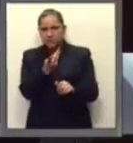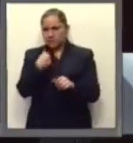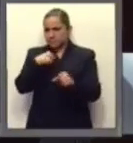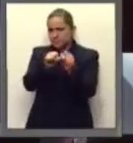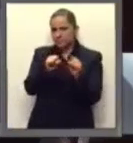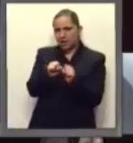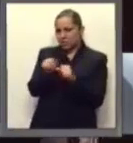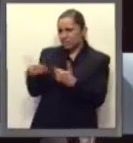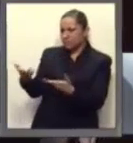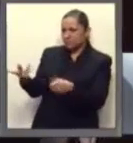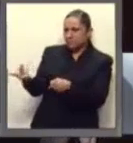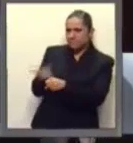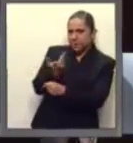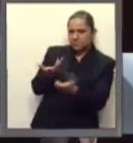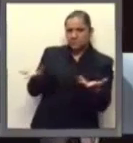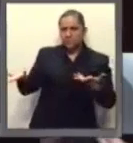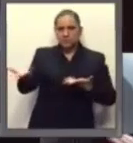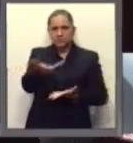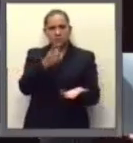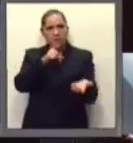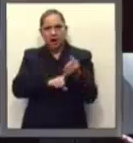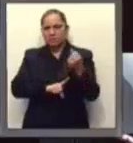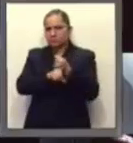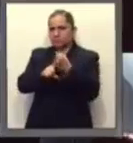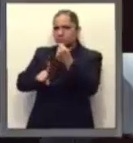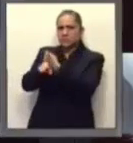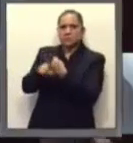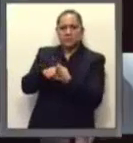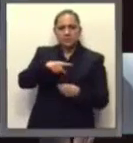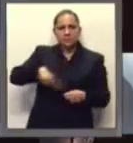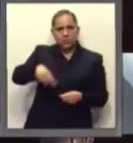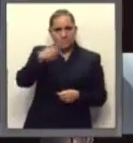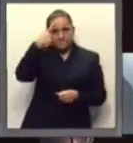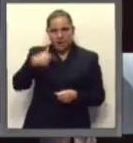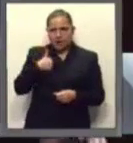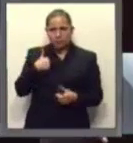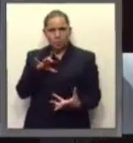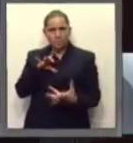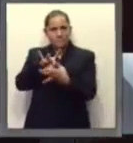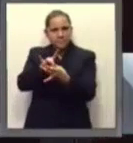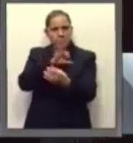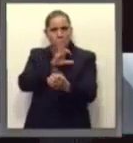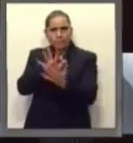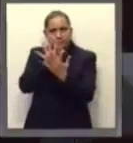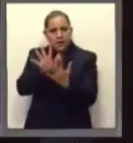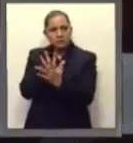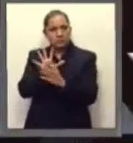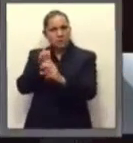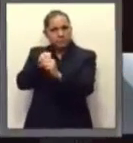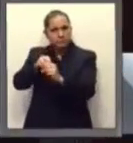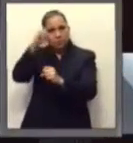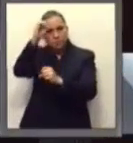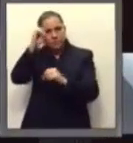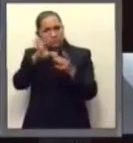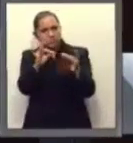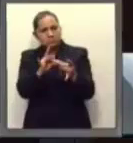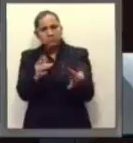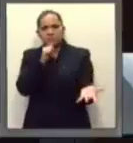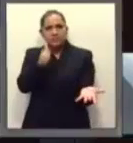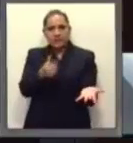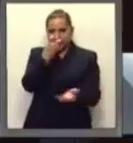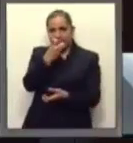en extraños ante una estrategia educativa de la que son objeto y nunca forman parte. Una situación así no hace más que agudizar